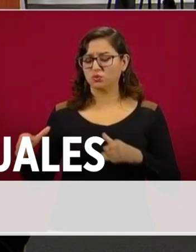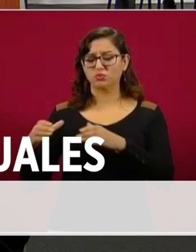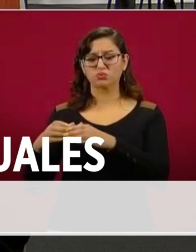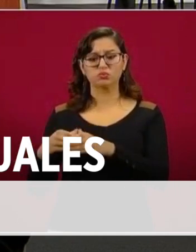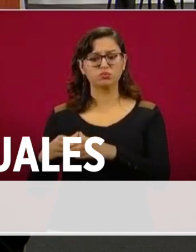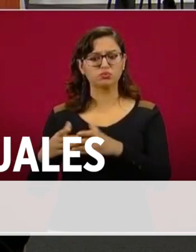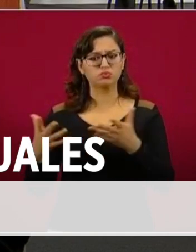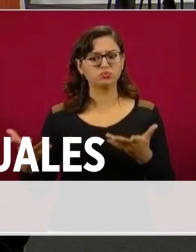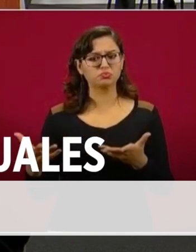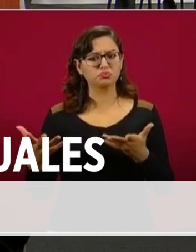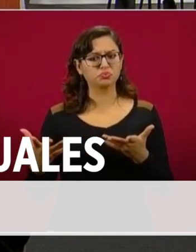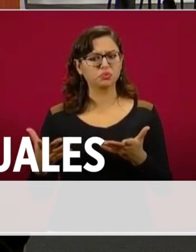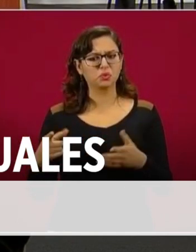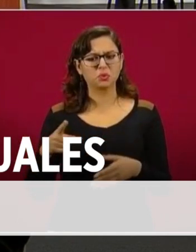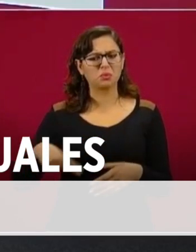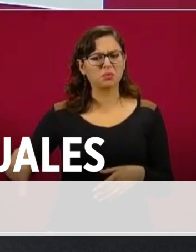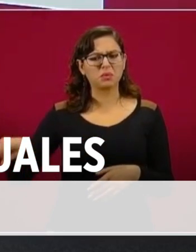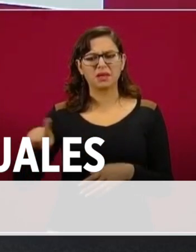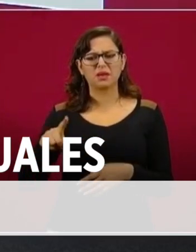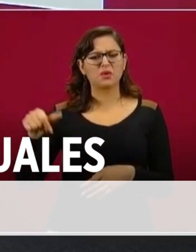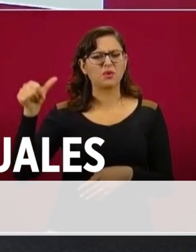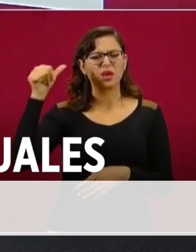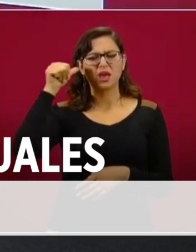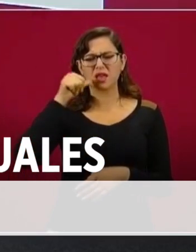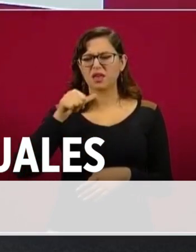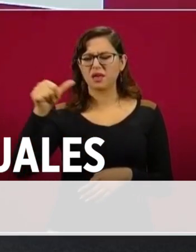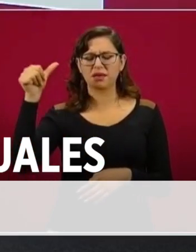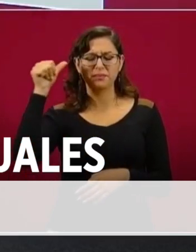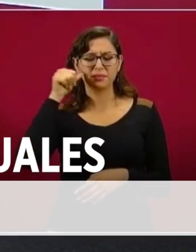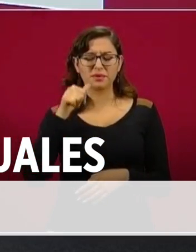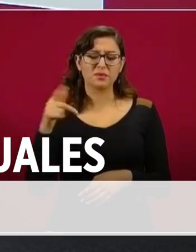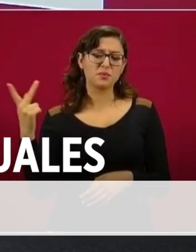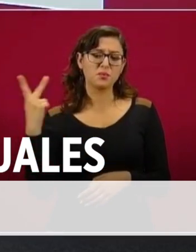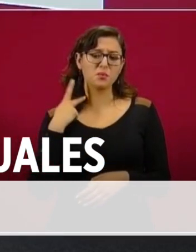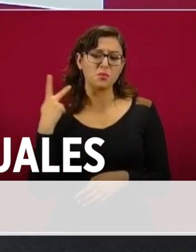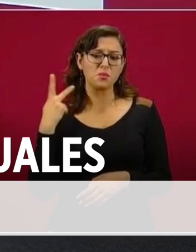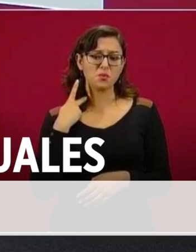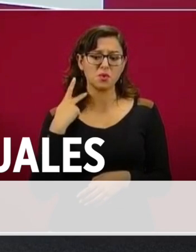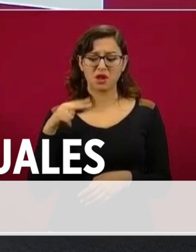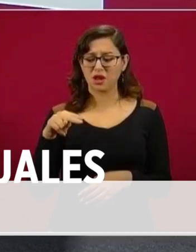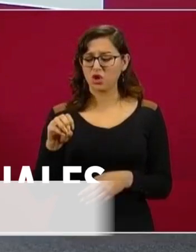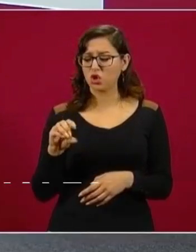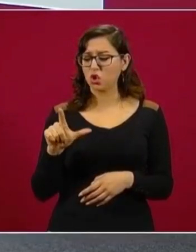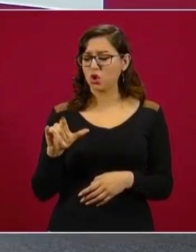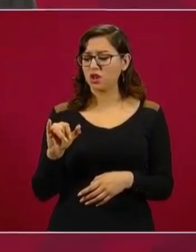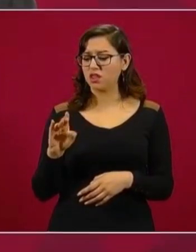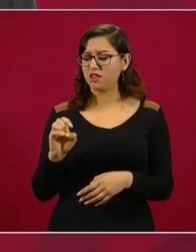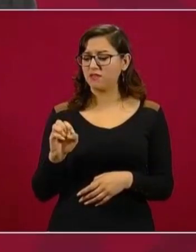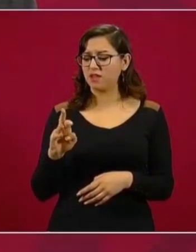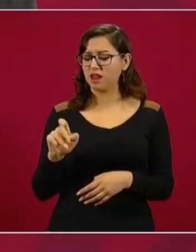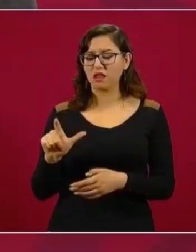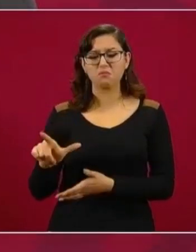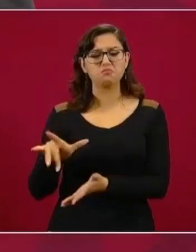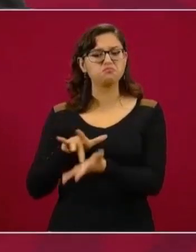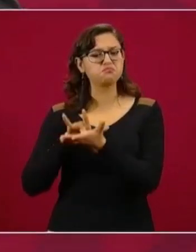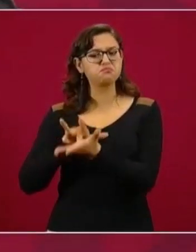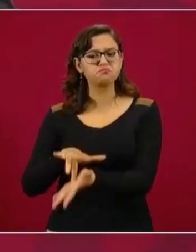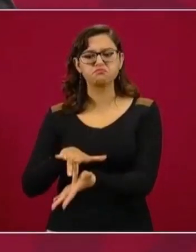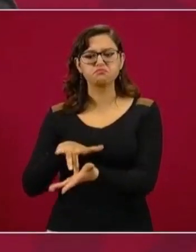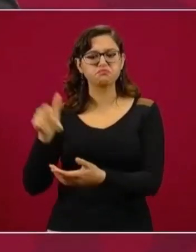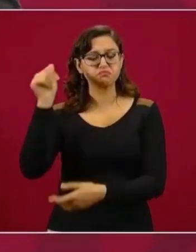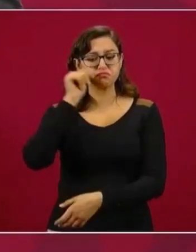pues siempre apoyó la política neoliberal